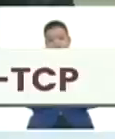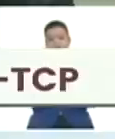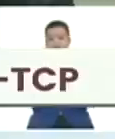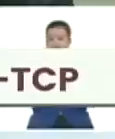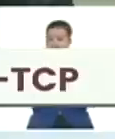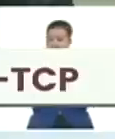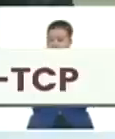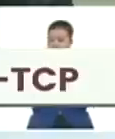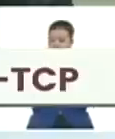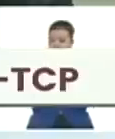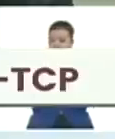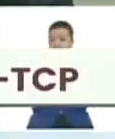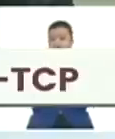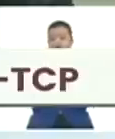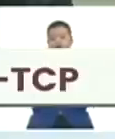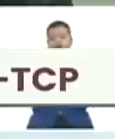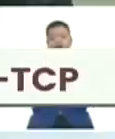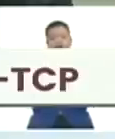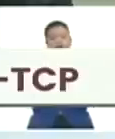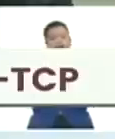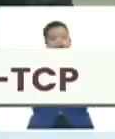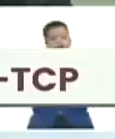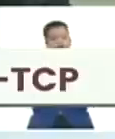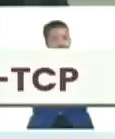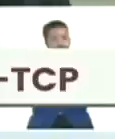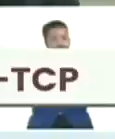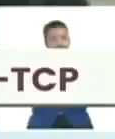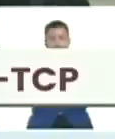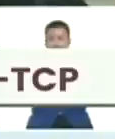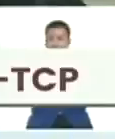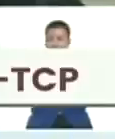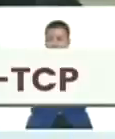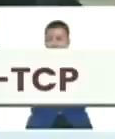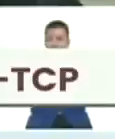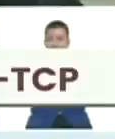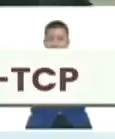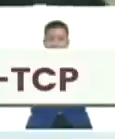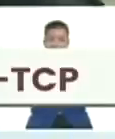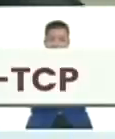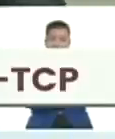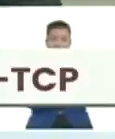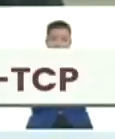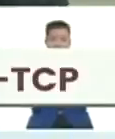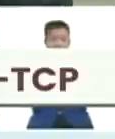no injerencia entre los estados. Estos son valores